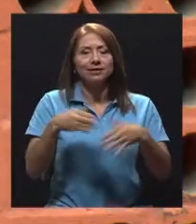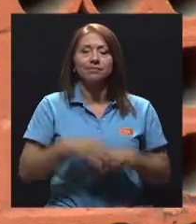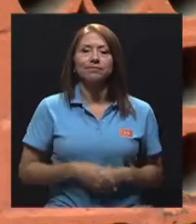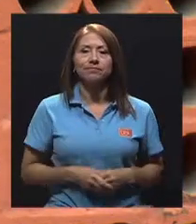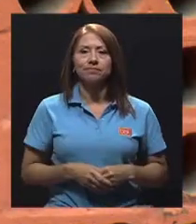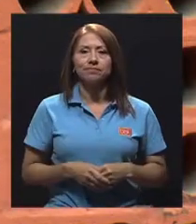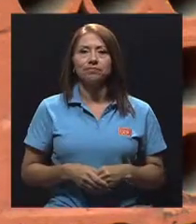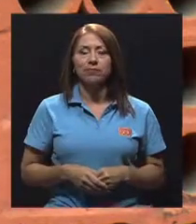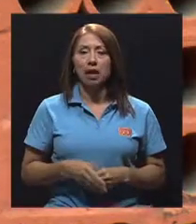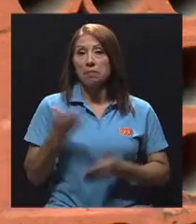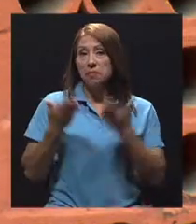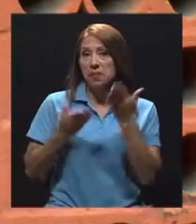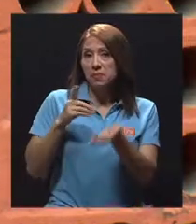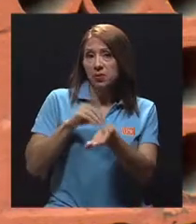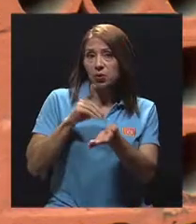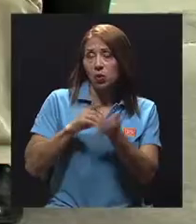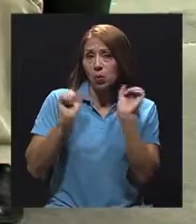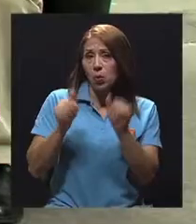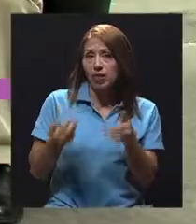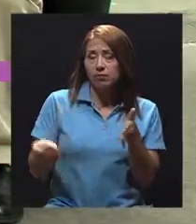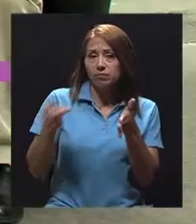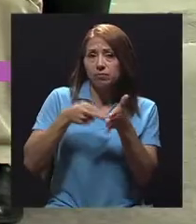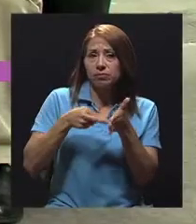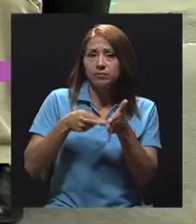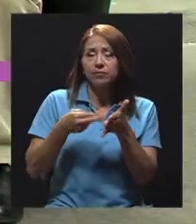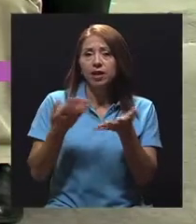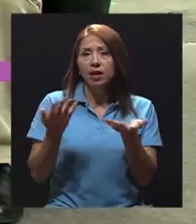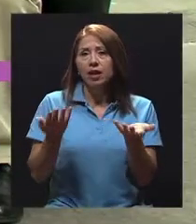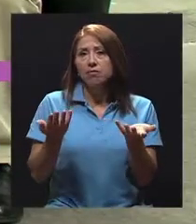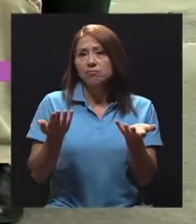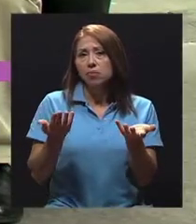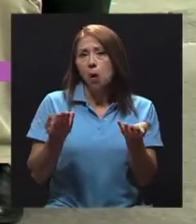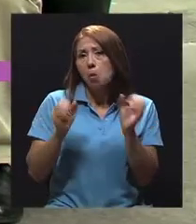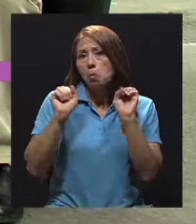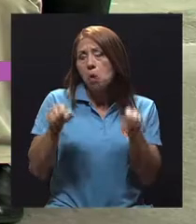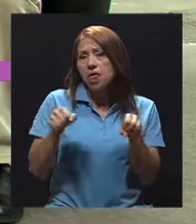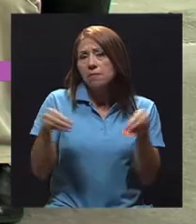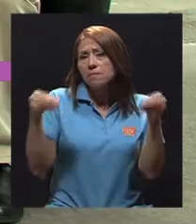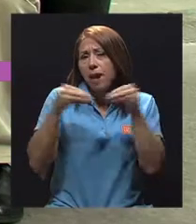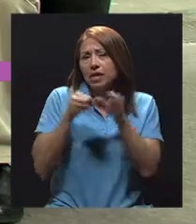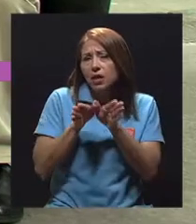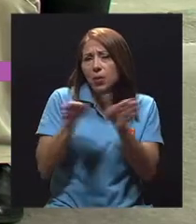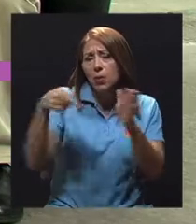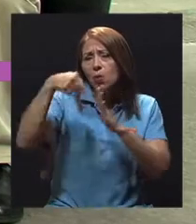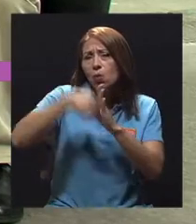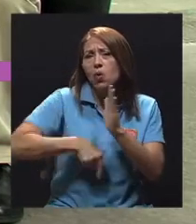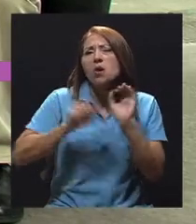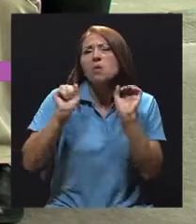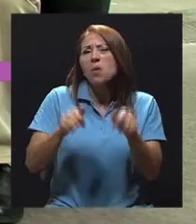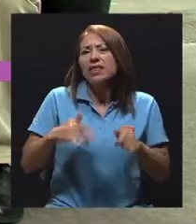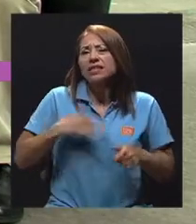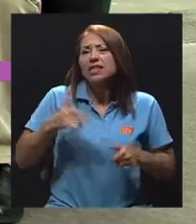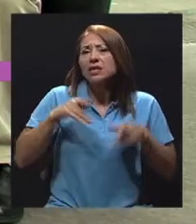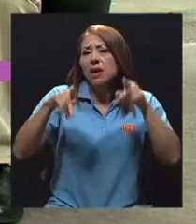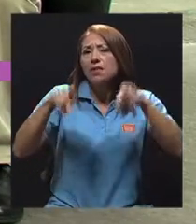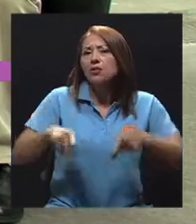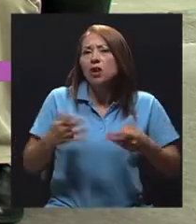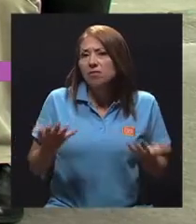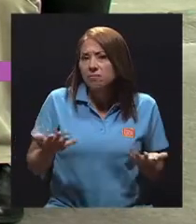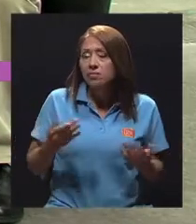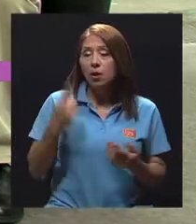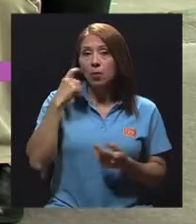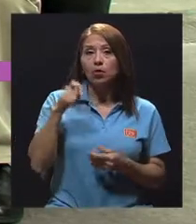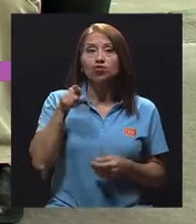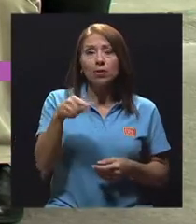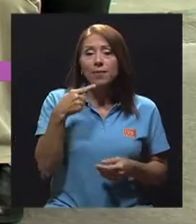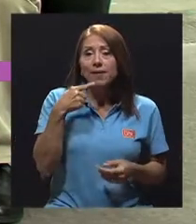costarricense. Doctor, y tal vez si repetimos o ampliamos los síntomas que puede presentar una persona, porque